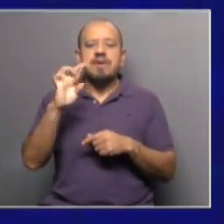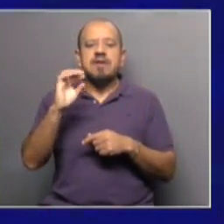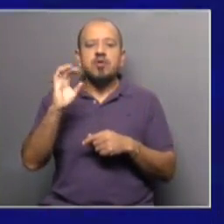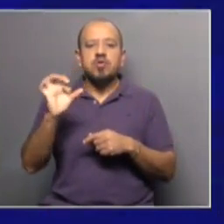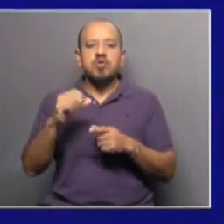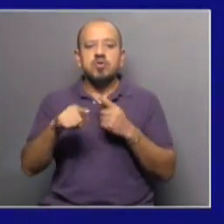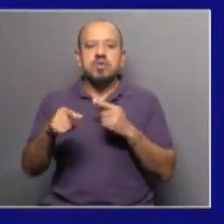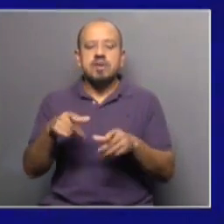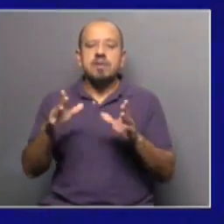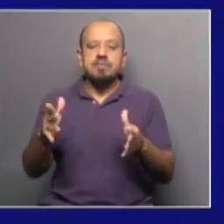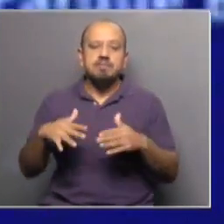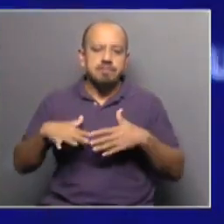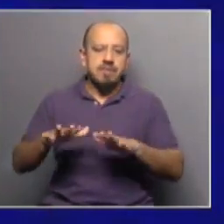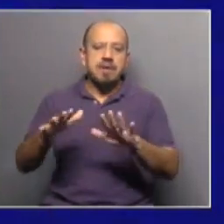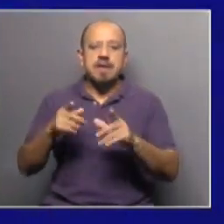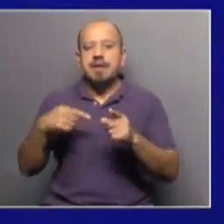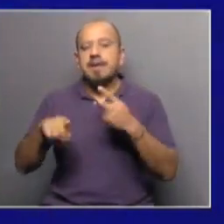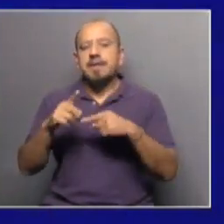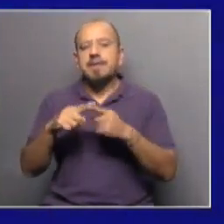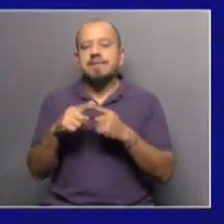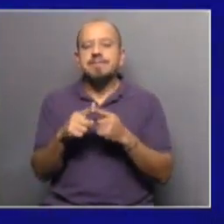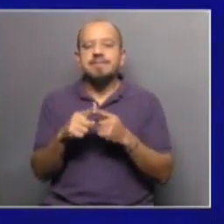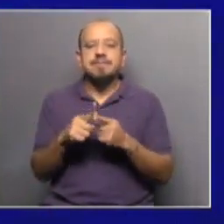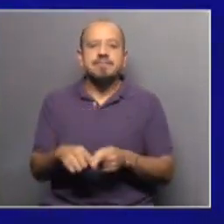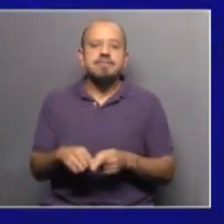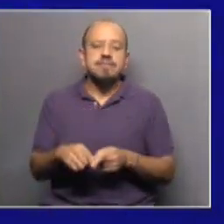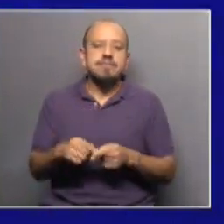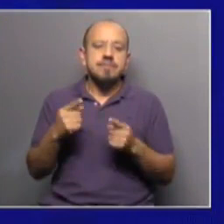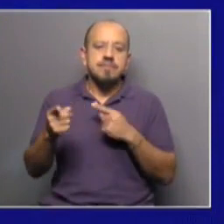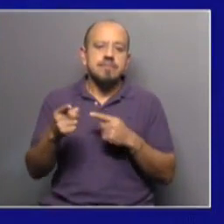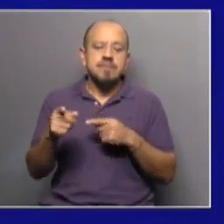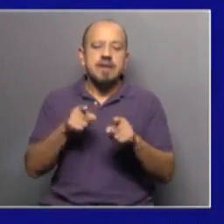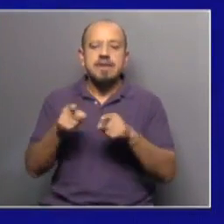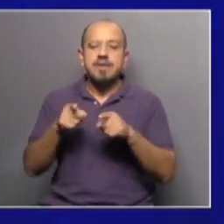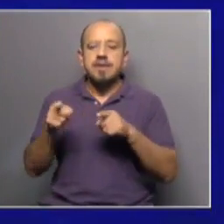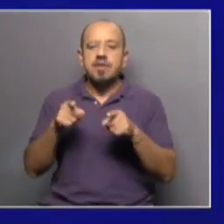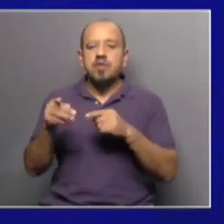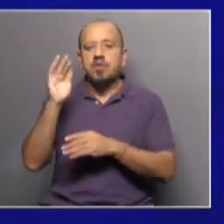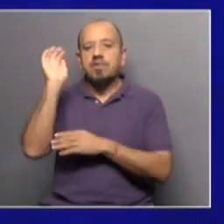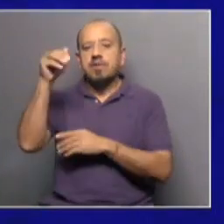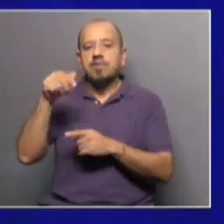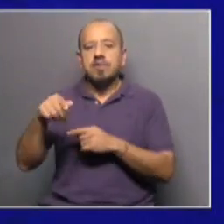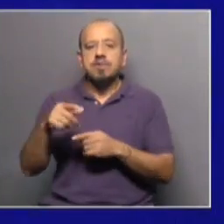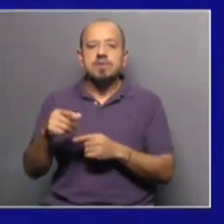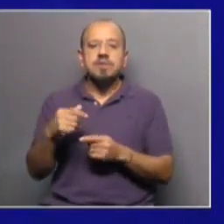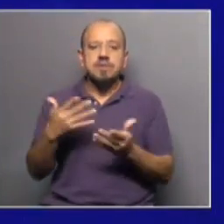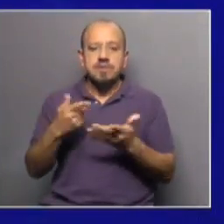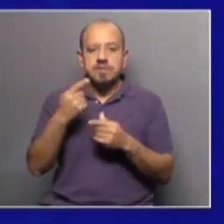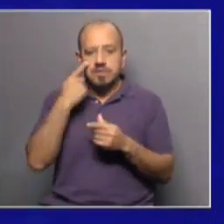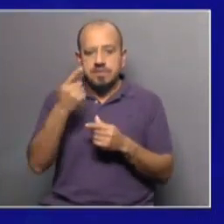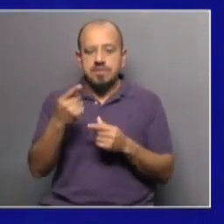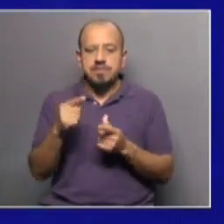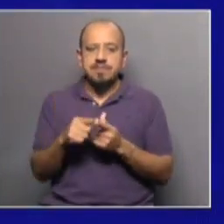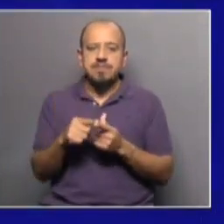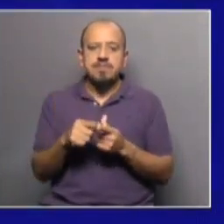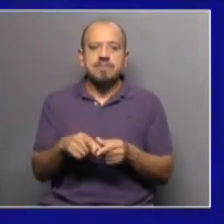es la preparadora física. Pero bueno, le tocó a asumir la dirección técnica de Albatros y ahora en el segundo tape